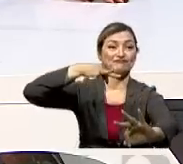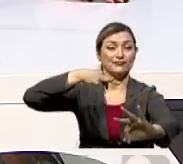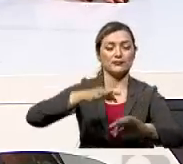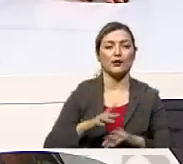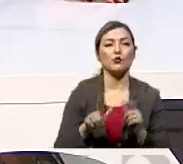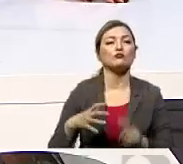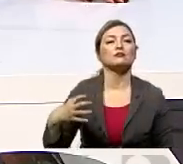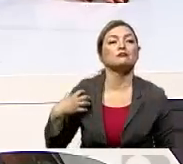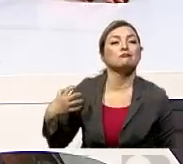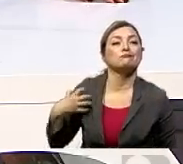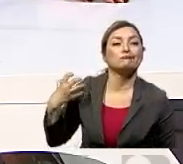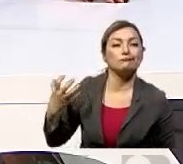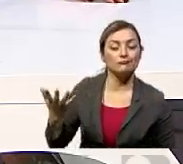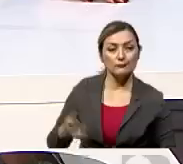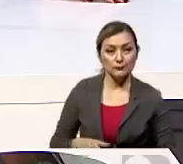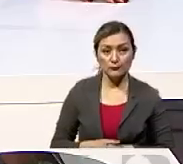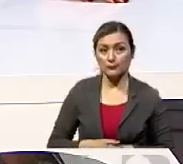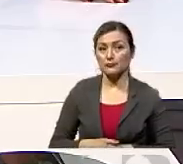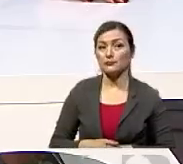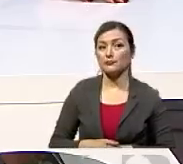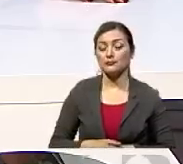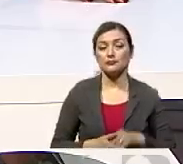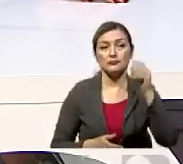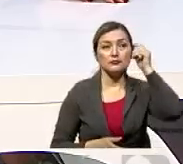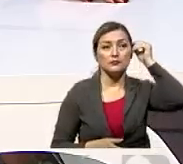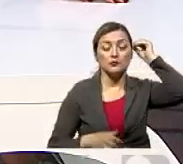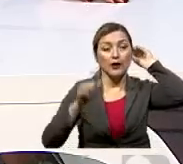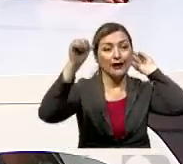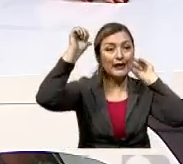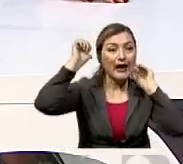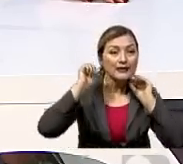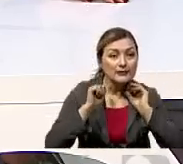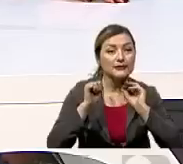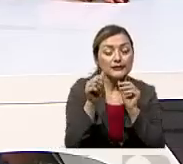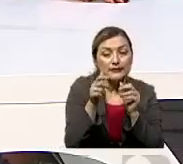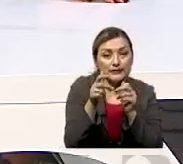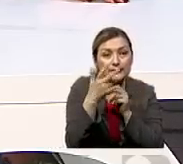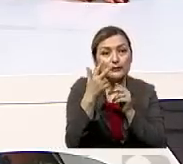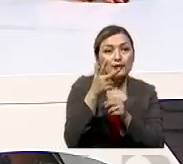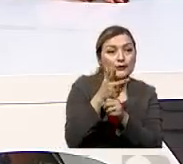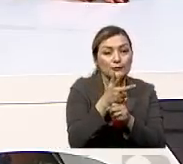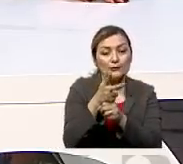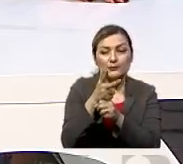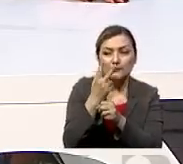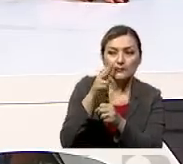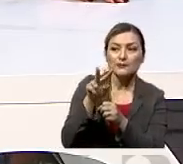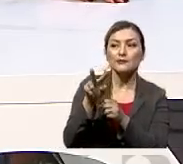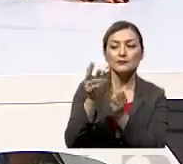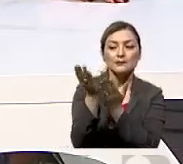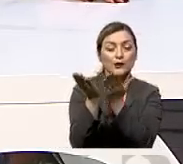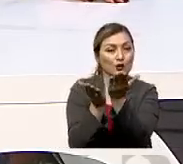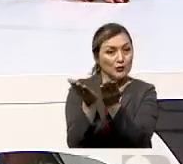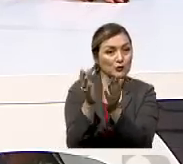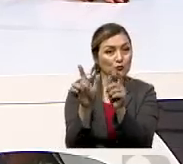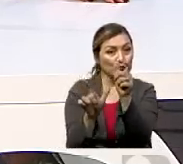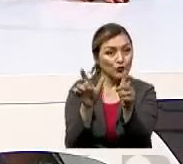de los usuarios se mantienen. Bueno, precisamente ayer hicimos un recorrido donde pudimos constatar el servicio que